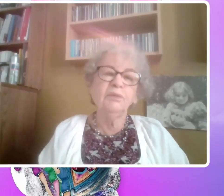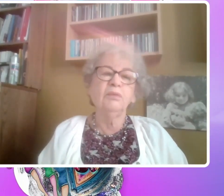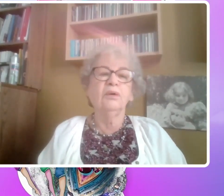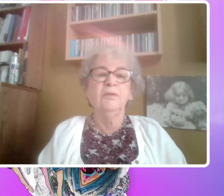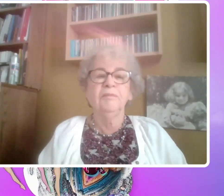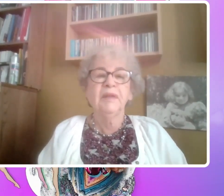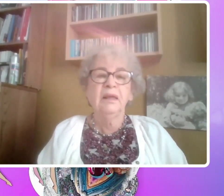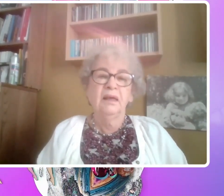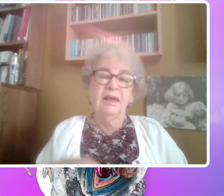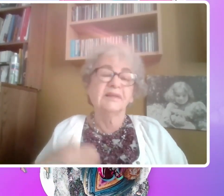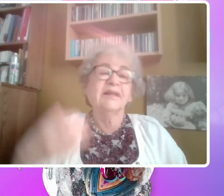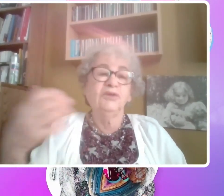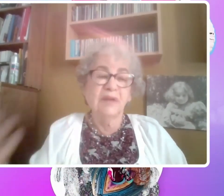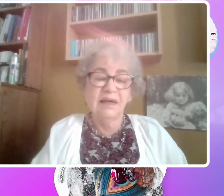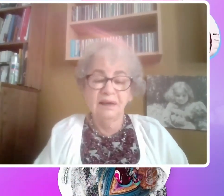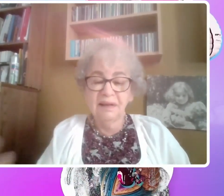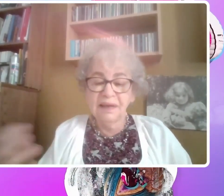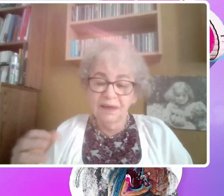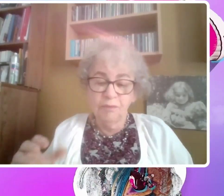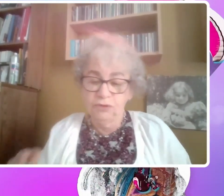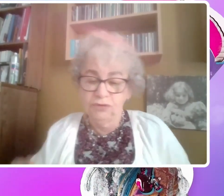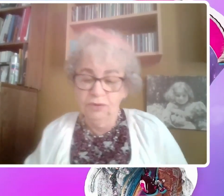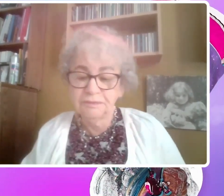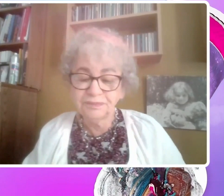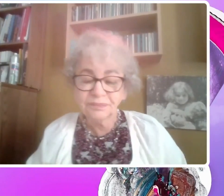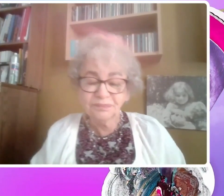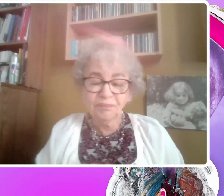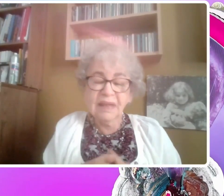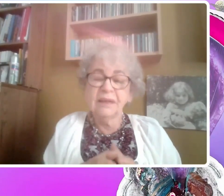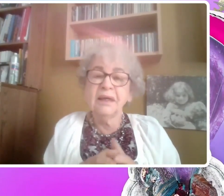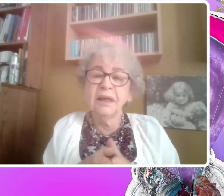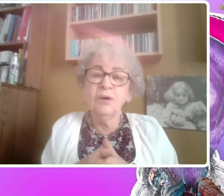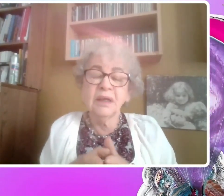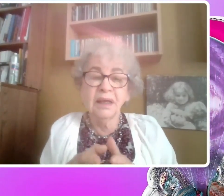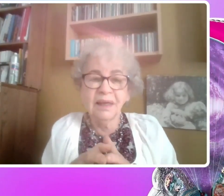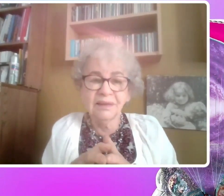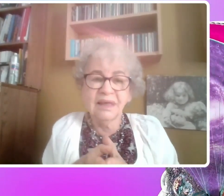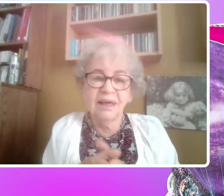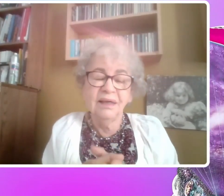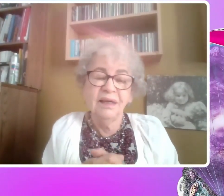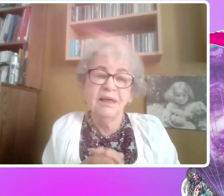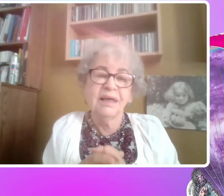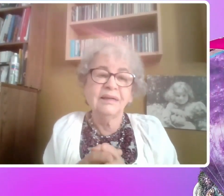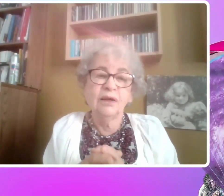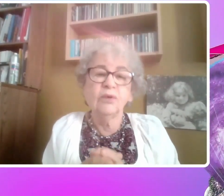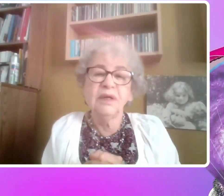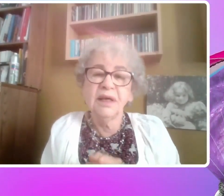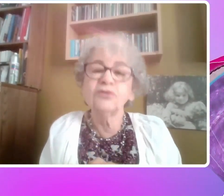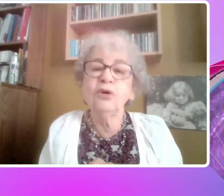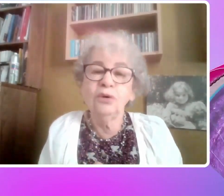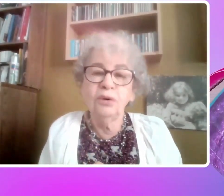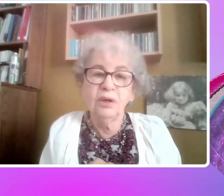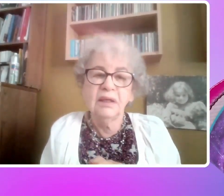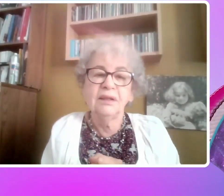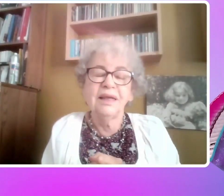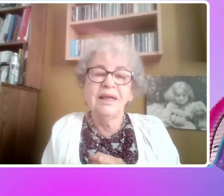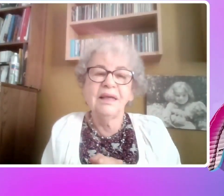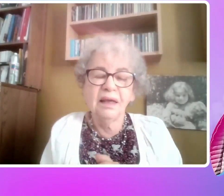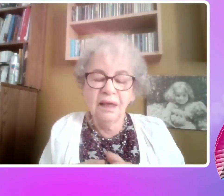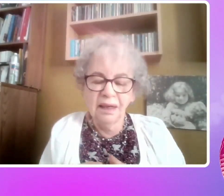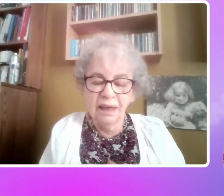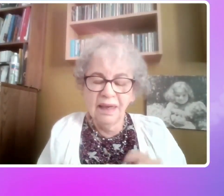lo objetivo, la racionalidad y la emoción. Creo que esas categorías